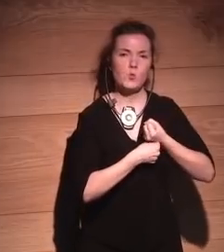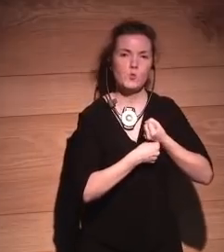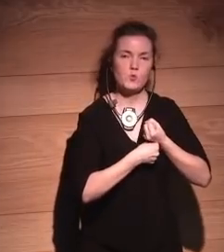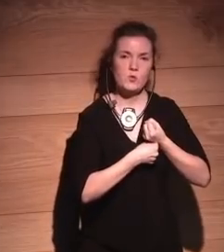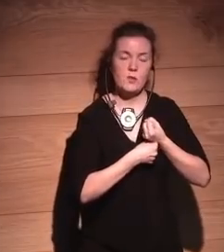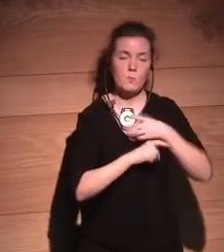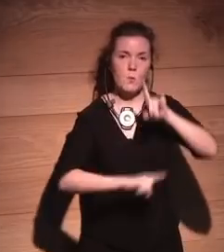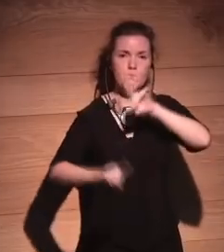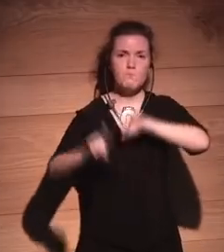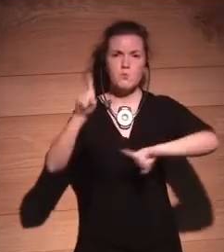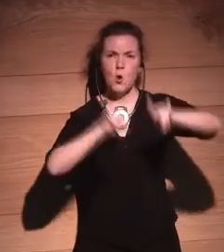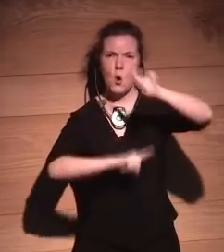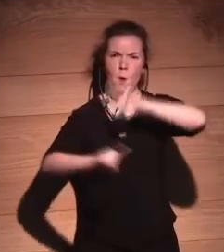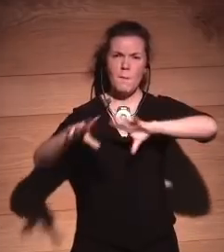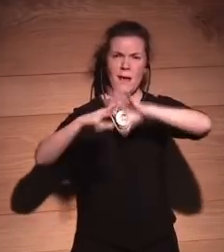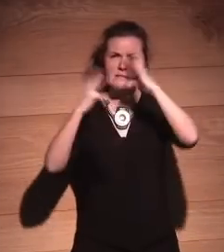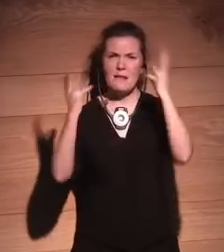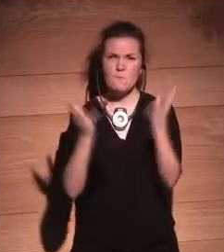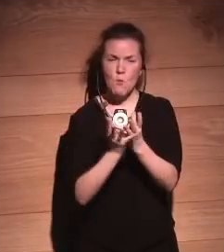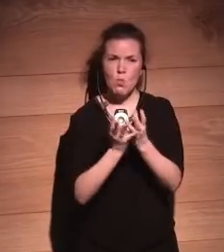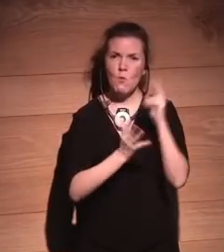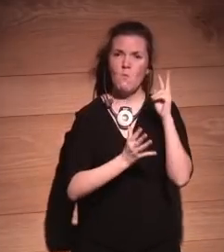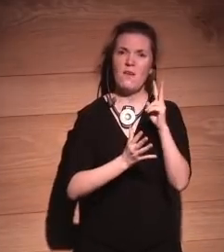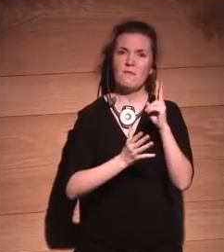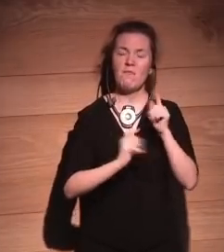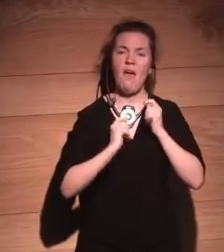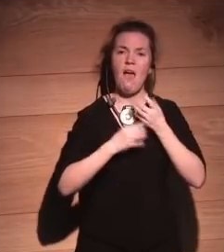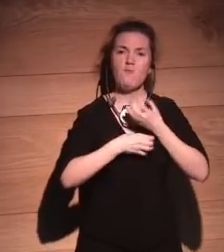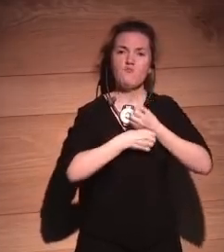los grandes problemas del mundo. Cuando